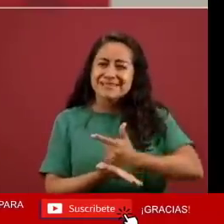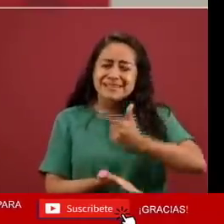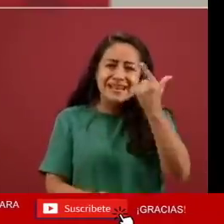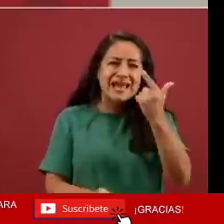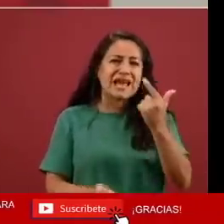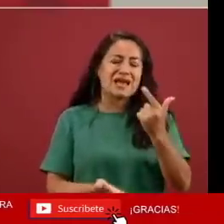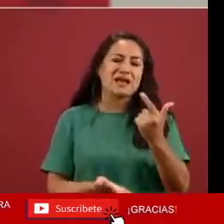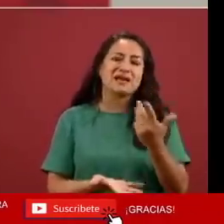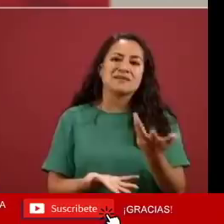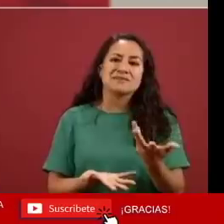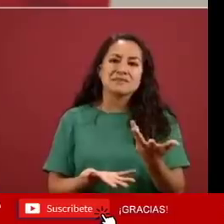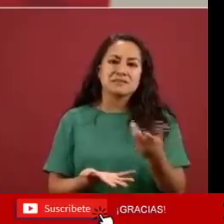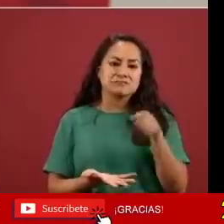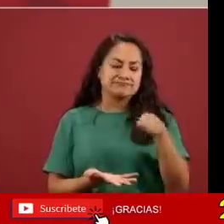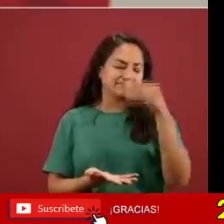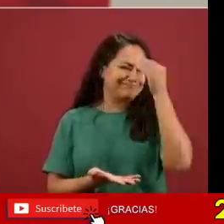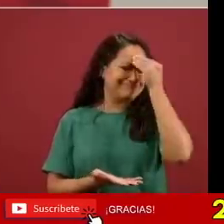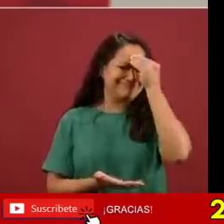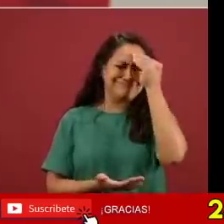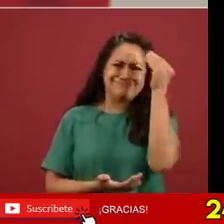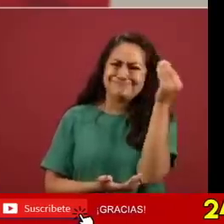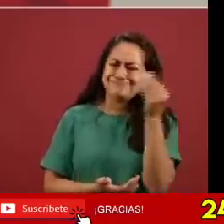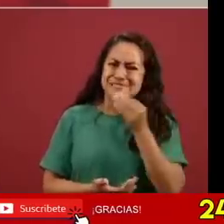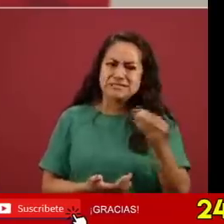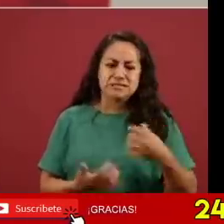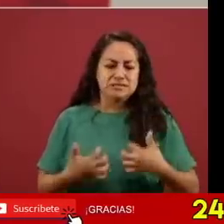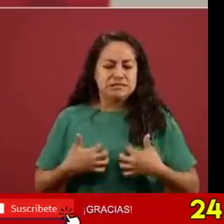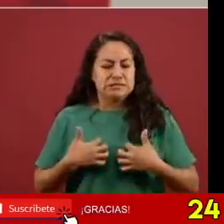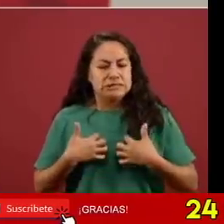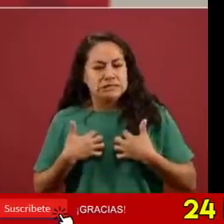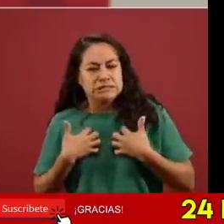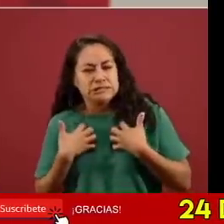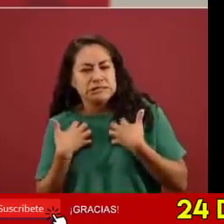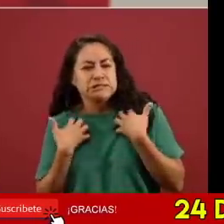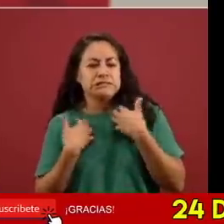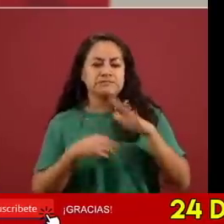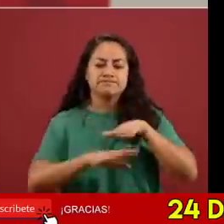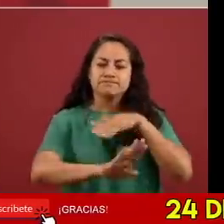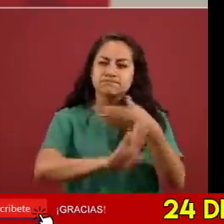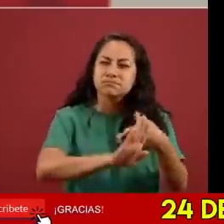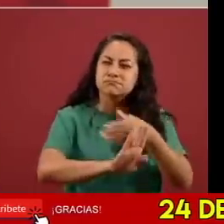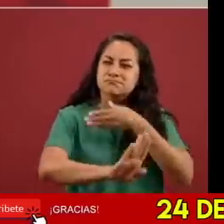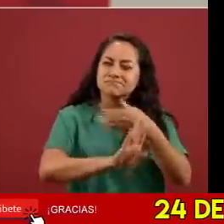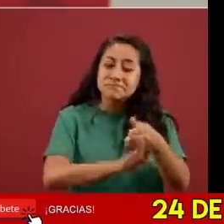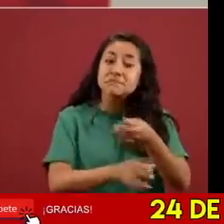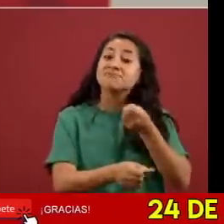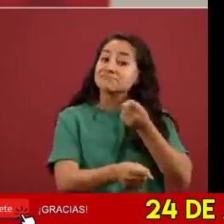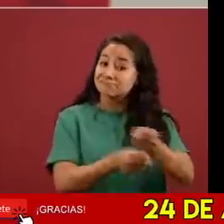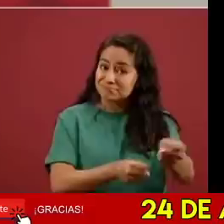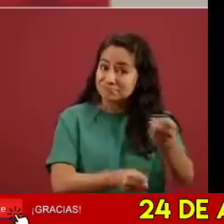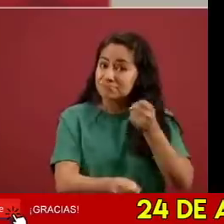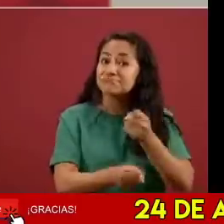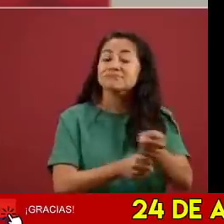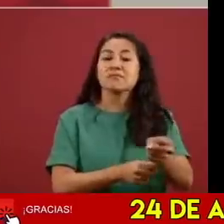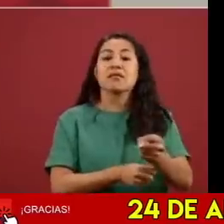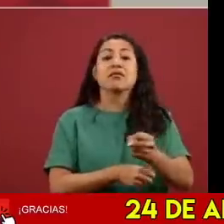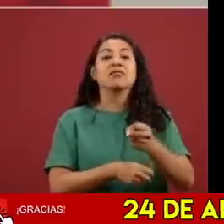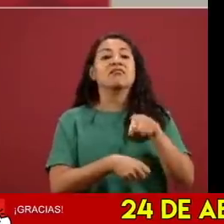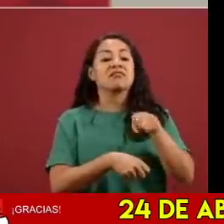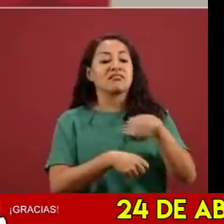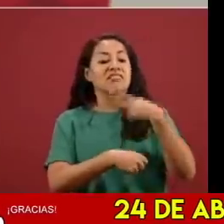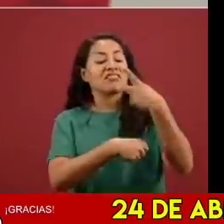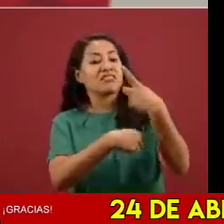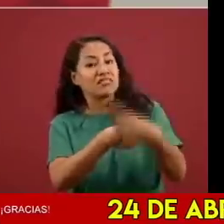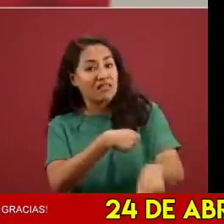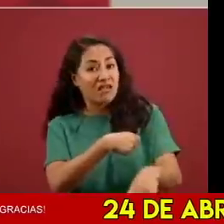absurdamente brutal y agresiva y sufrió lesiones importantes afortunadamente está fuera de peligro pero tiene